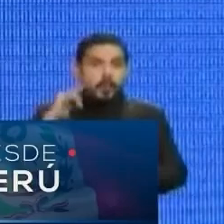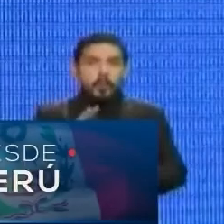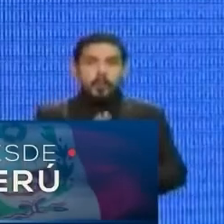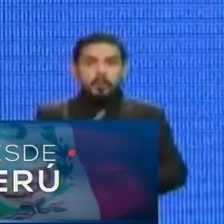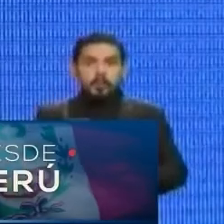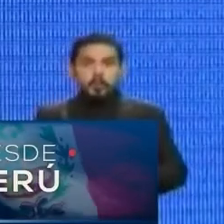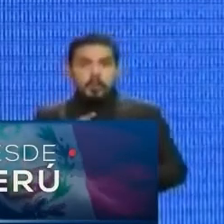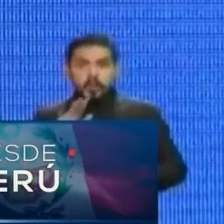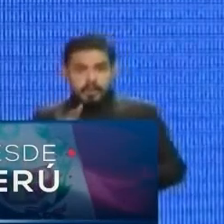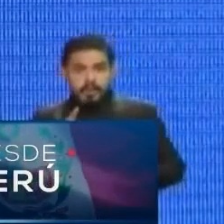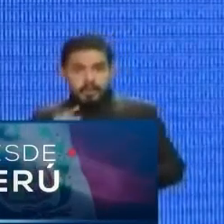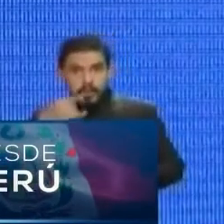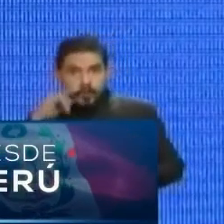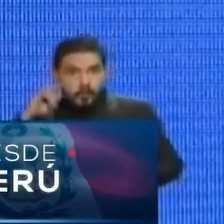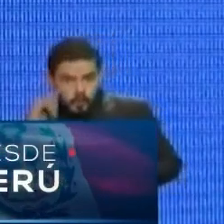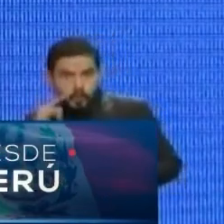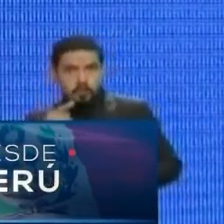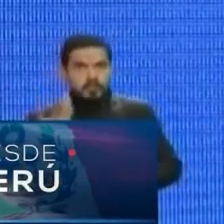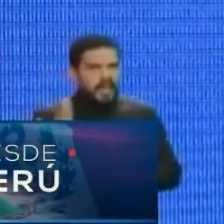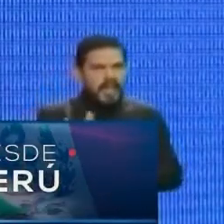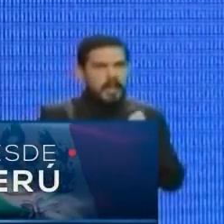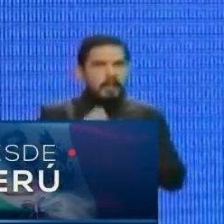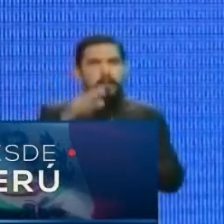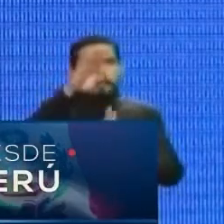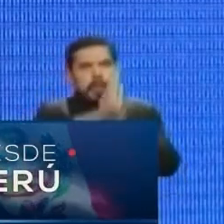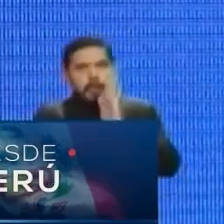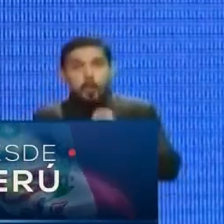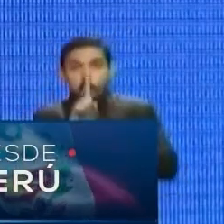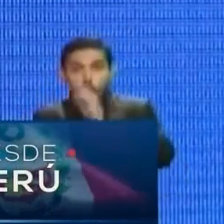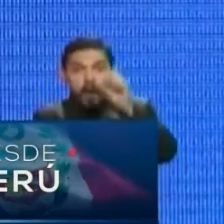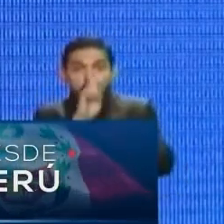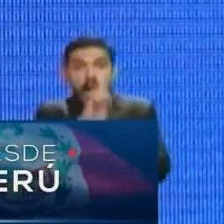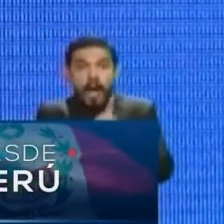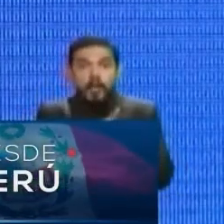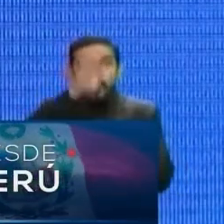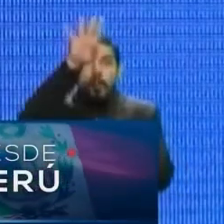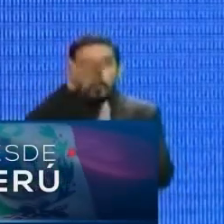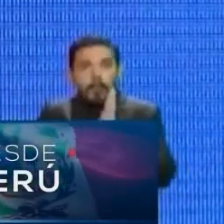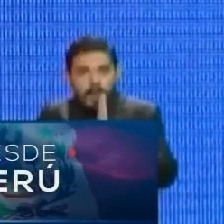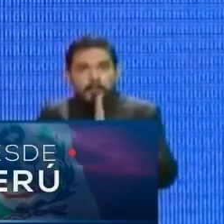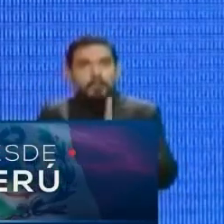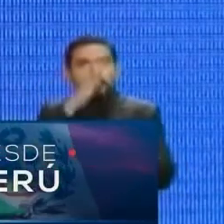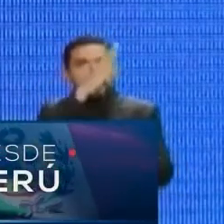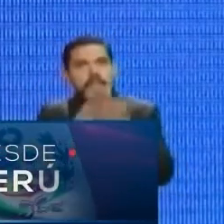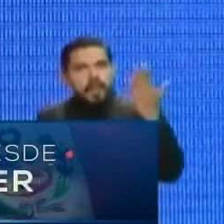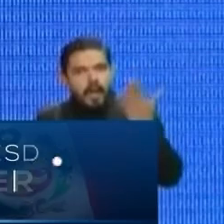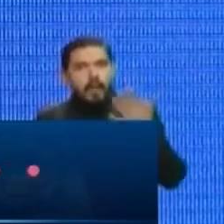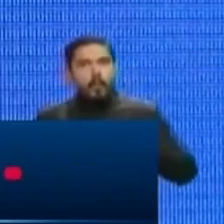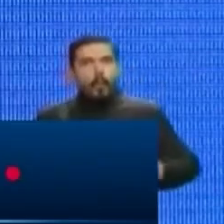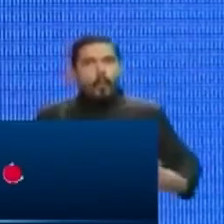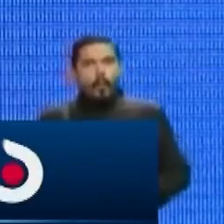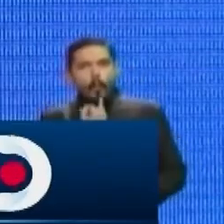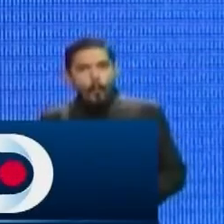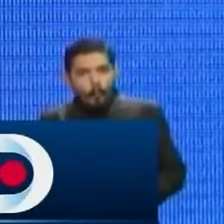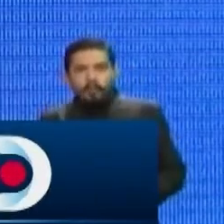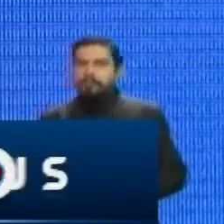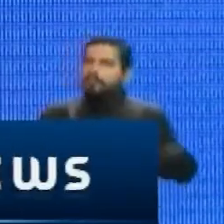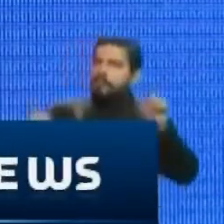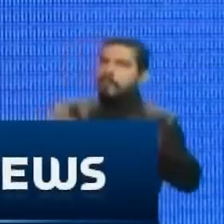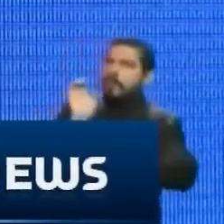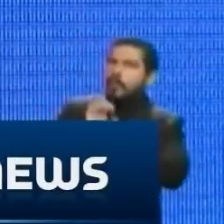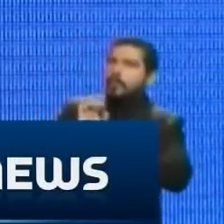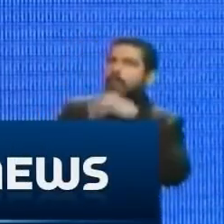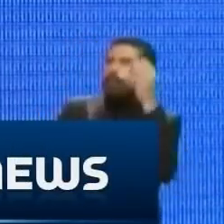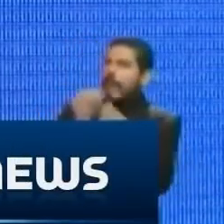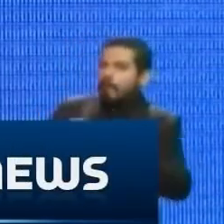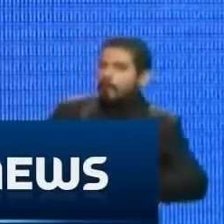4.3, podemos drásticamente reducir en 12 meses la tasa de nutrición infantil a la mitad. Pero ecuatorianos, nada de